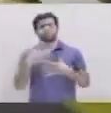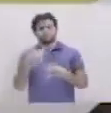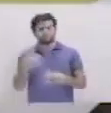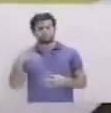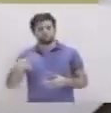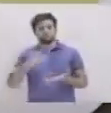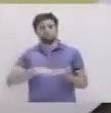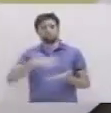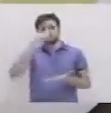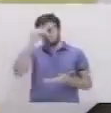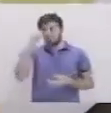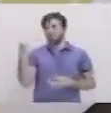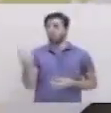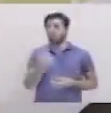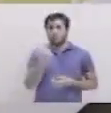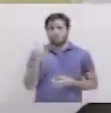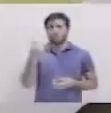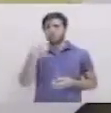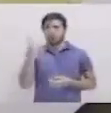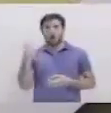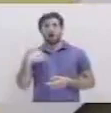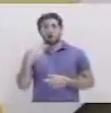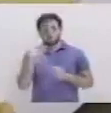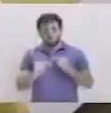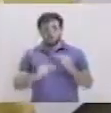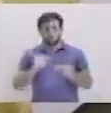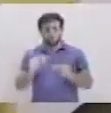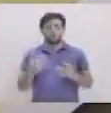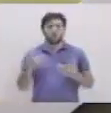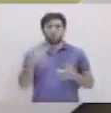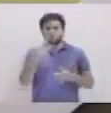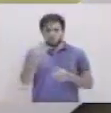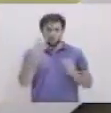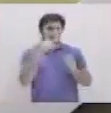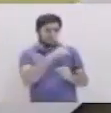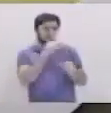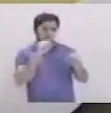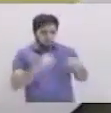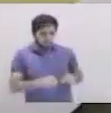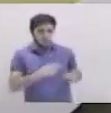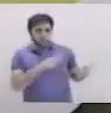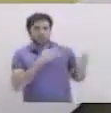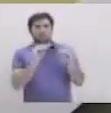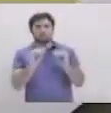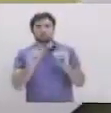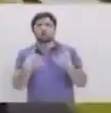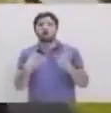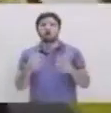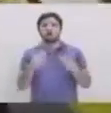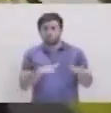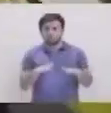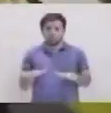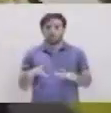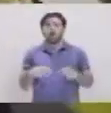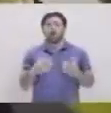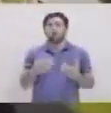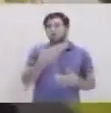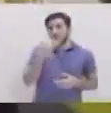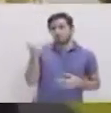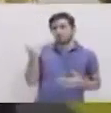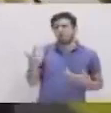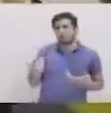estamos aprendiendo ahorita, que ya fuimos como que calentando un poquito. ¿Usted podría enseñarnos con qué otras obras podemos aplicar